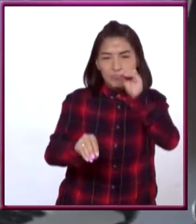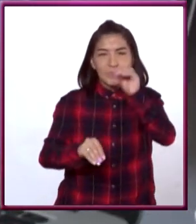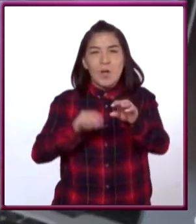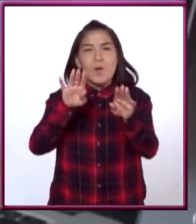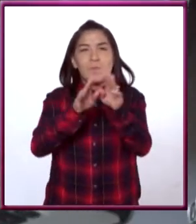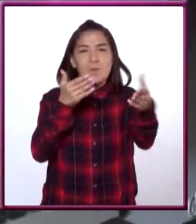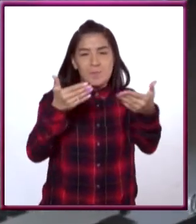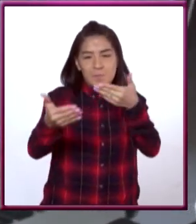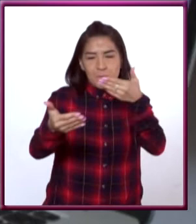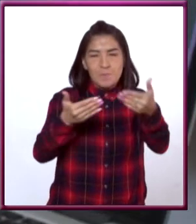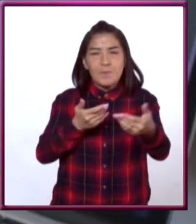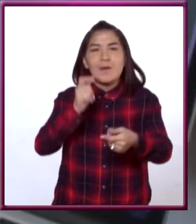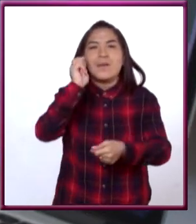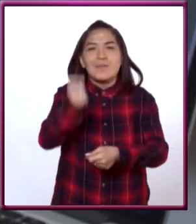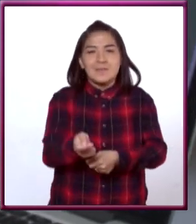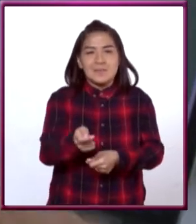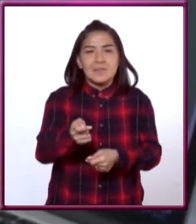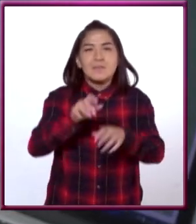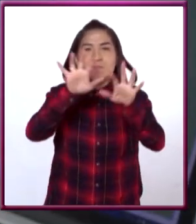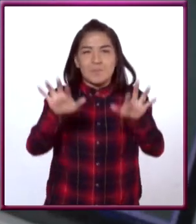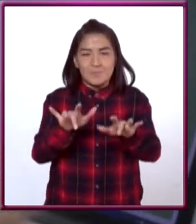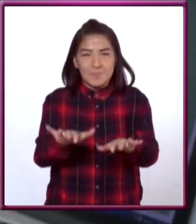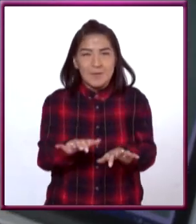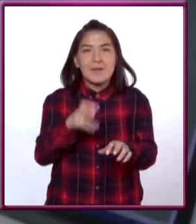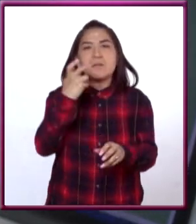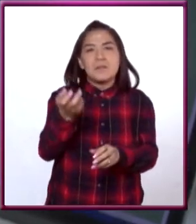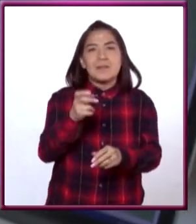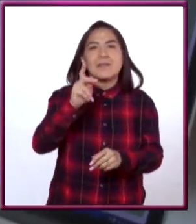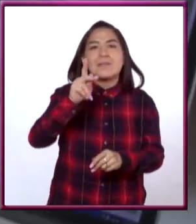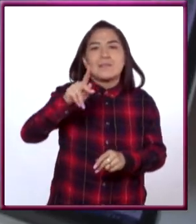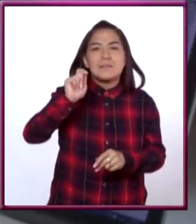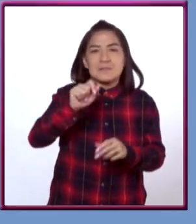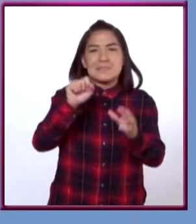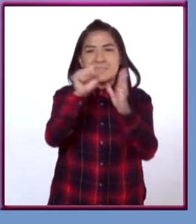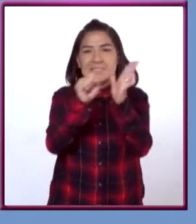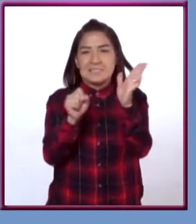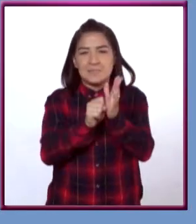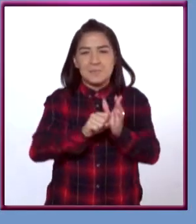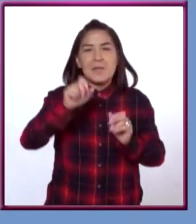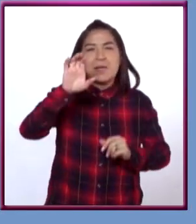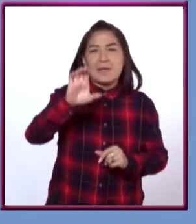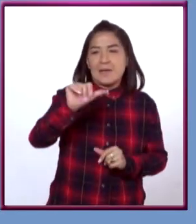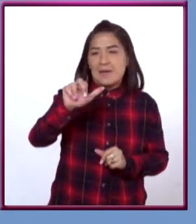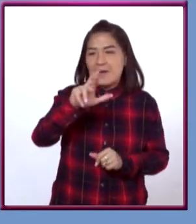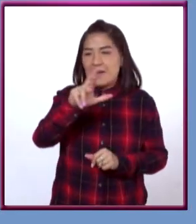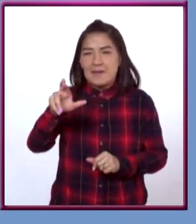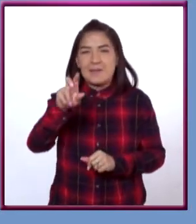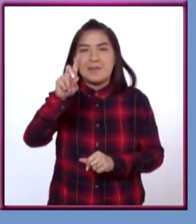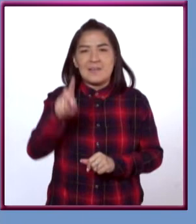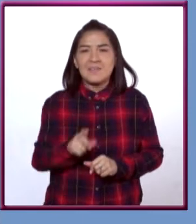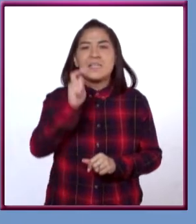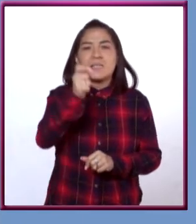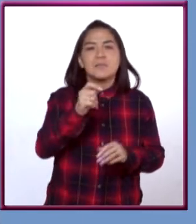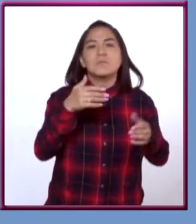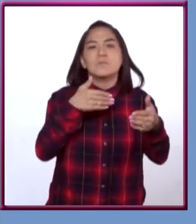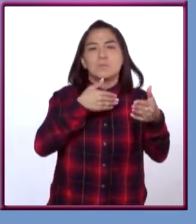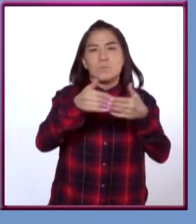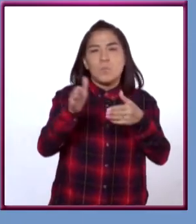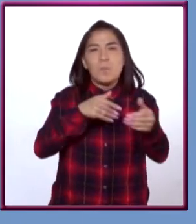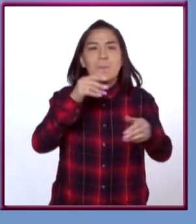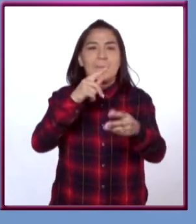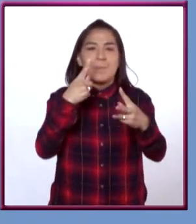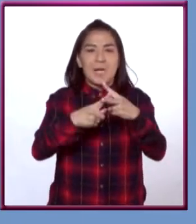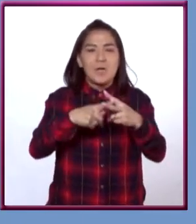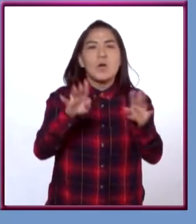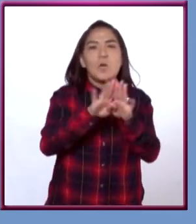simulaciones, de cosas que se pueden hacer en la computadora con los sistemas CAD, estamos hablando de modelos matemáticos. En matemáticas se